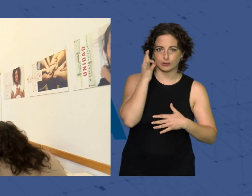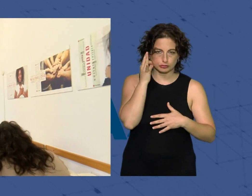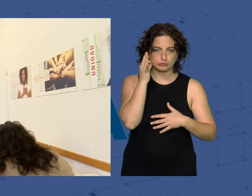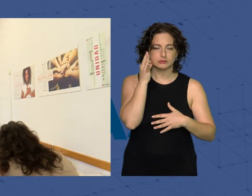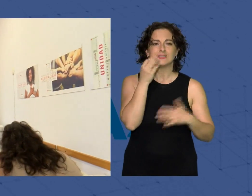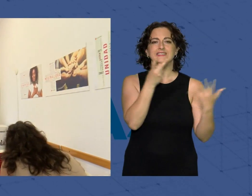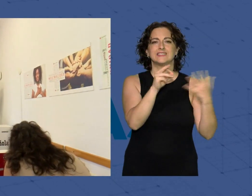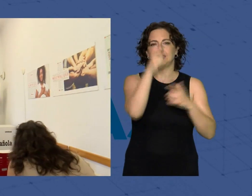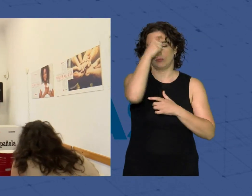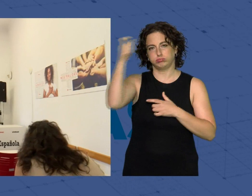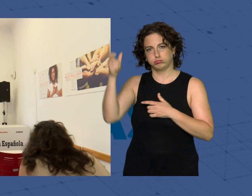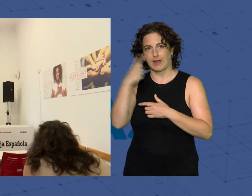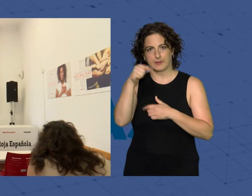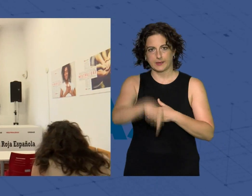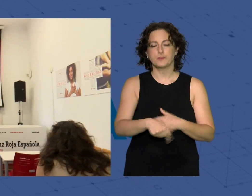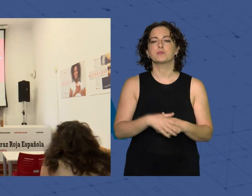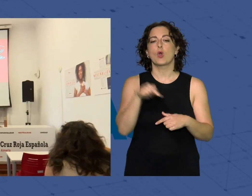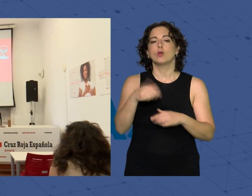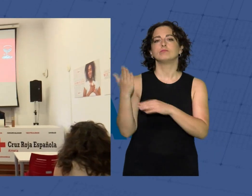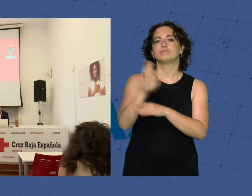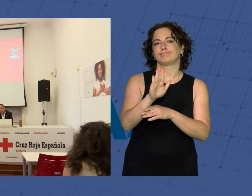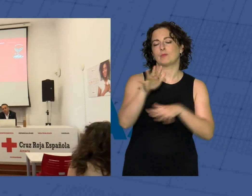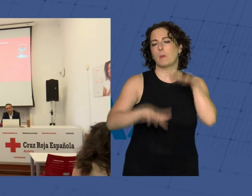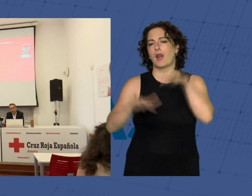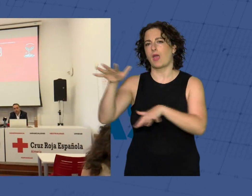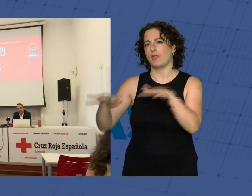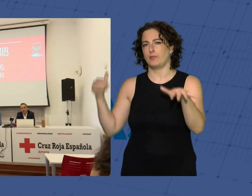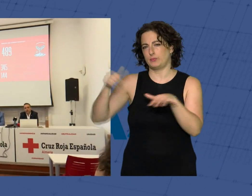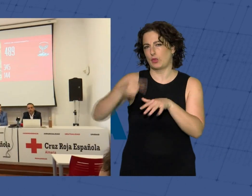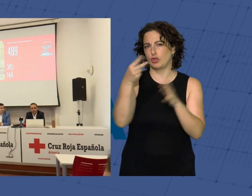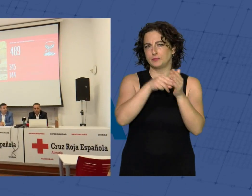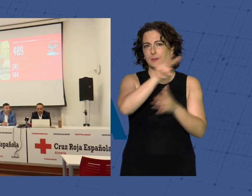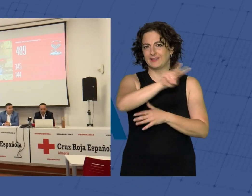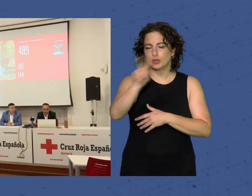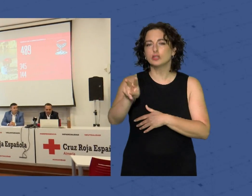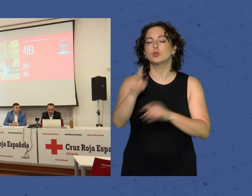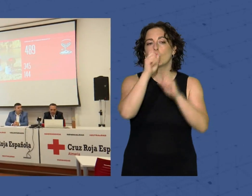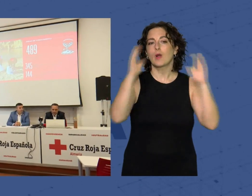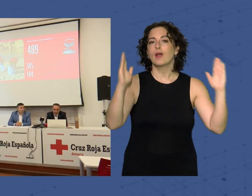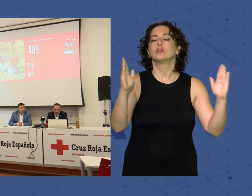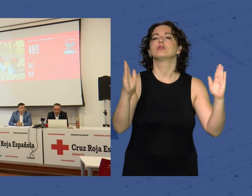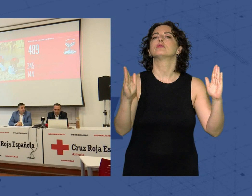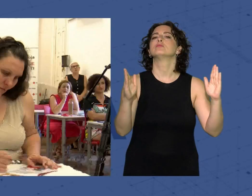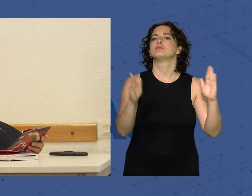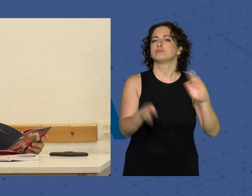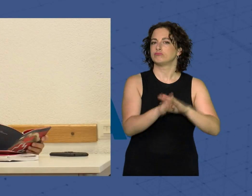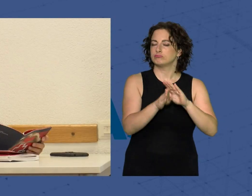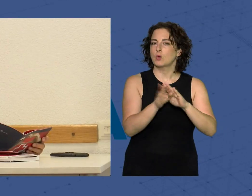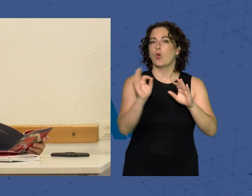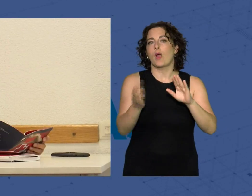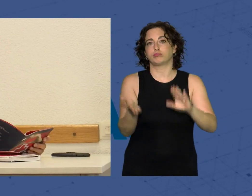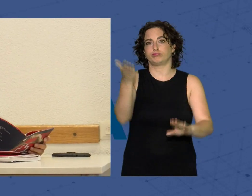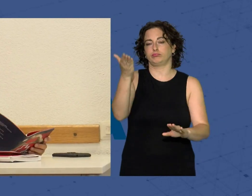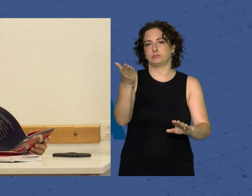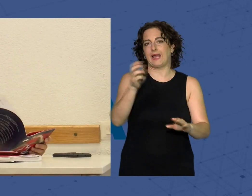70 municipios de Almería. Hoy ha presentado su balance de 2022, año en el que ha mantenido e incluso aumentado su